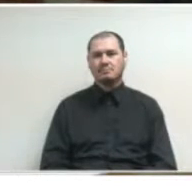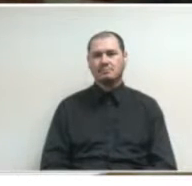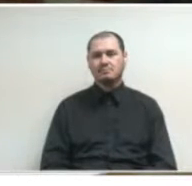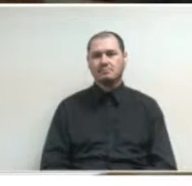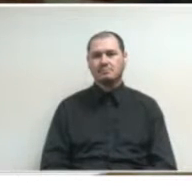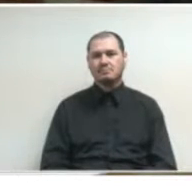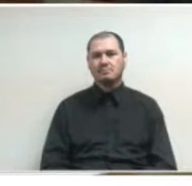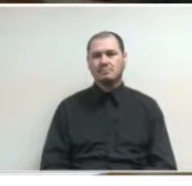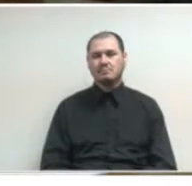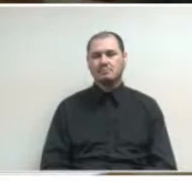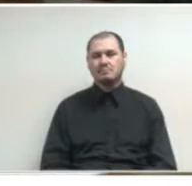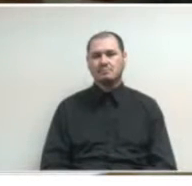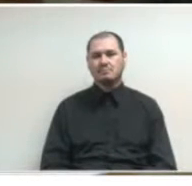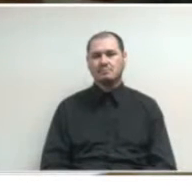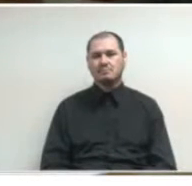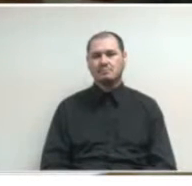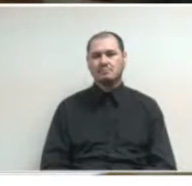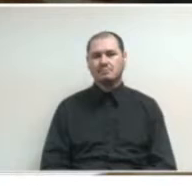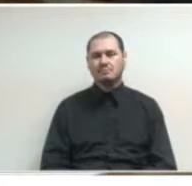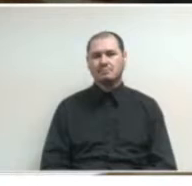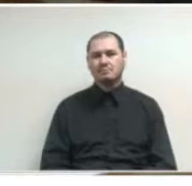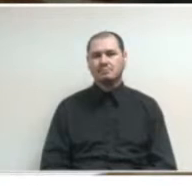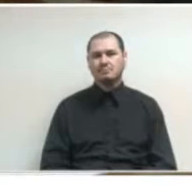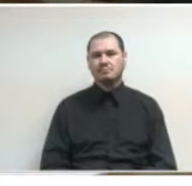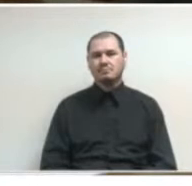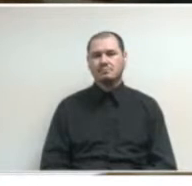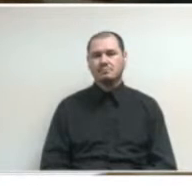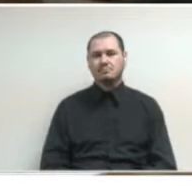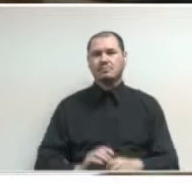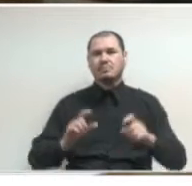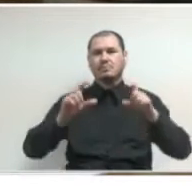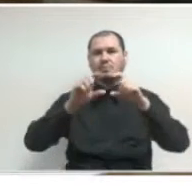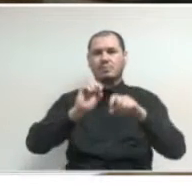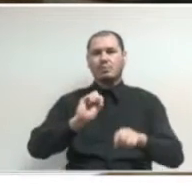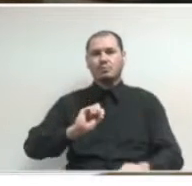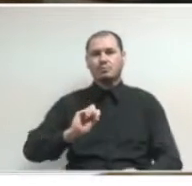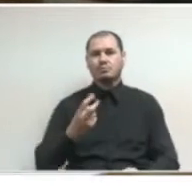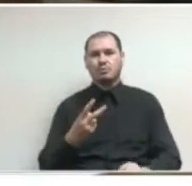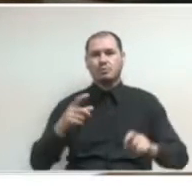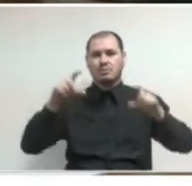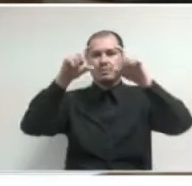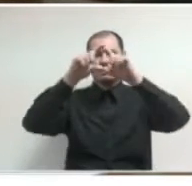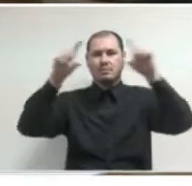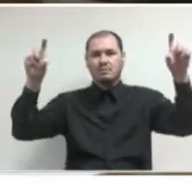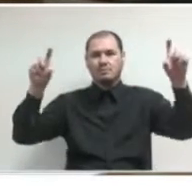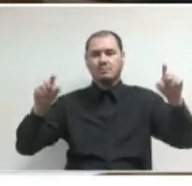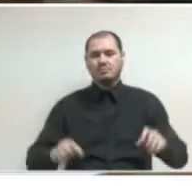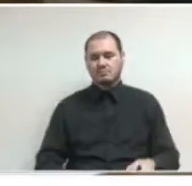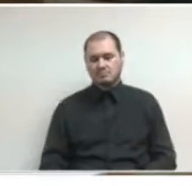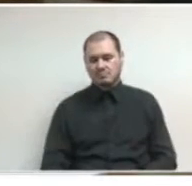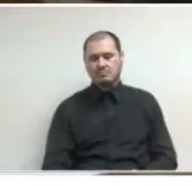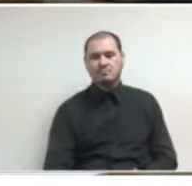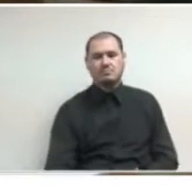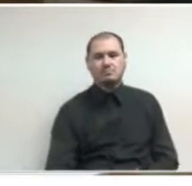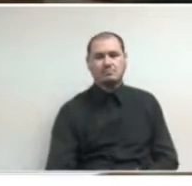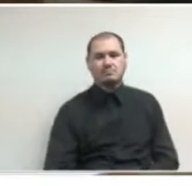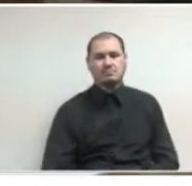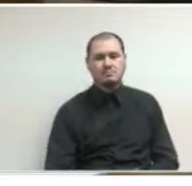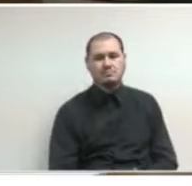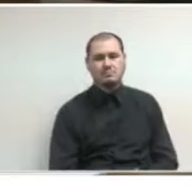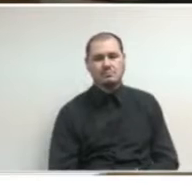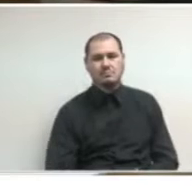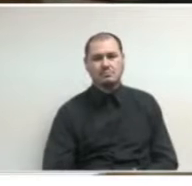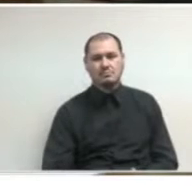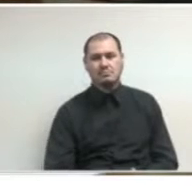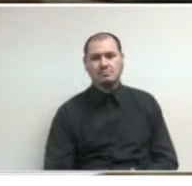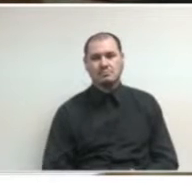eso. Bueno, tengo un segundo tema. Ahora, ¿cómo coinjaba Marandú? Aprobado el primer punto de la doctora Carolina. Nepe, ¿te